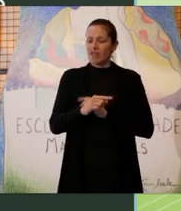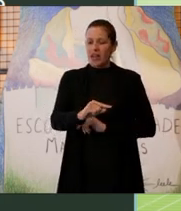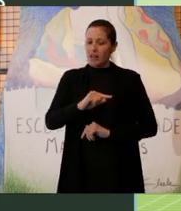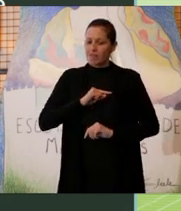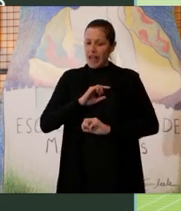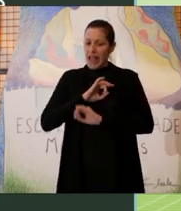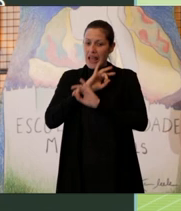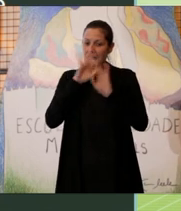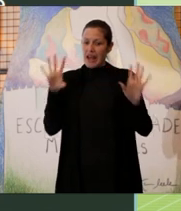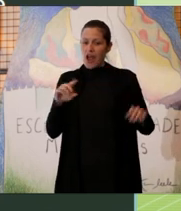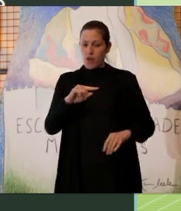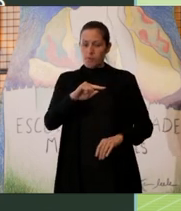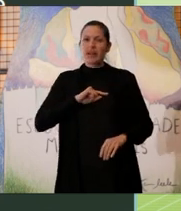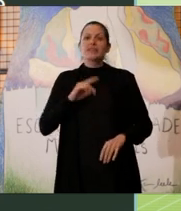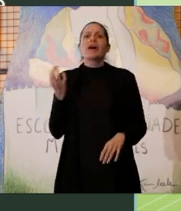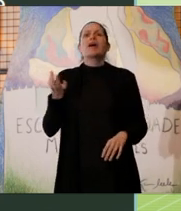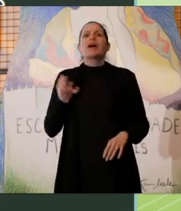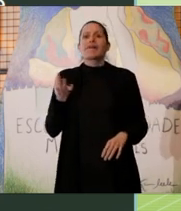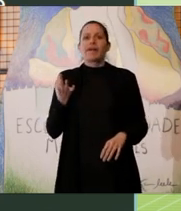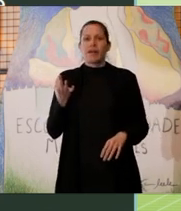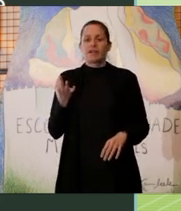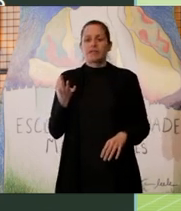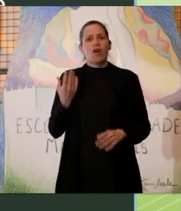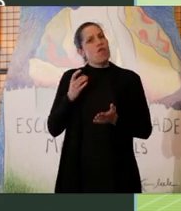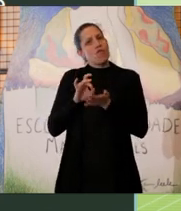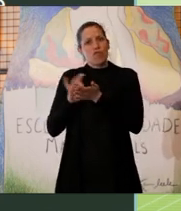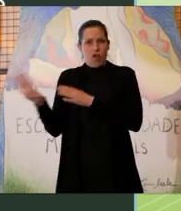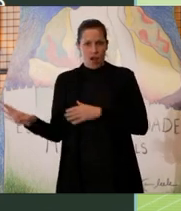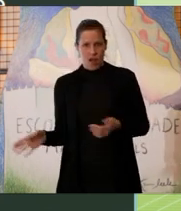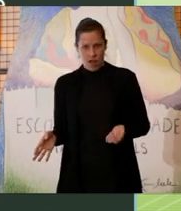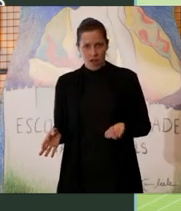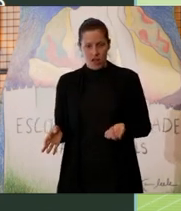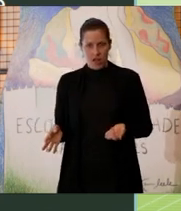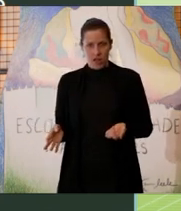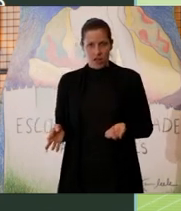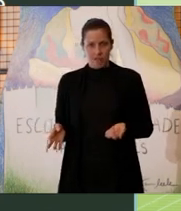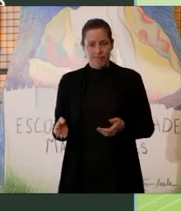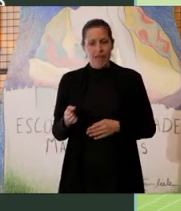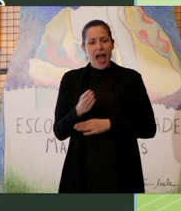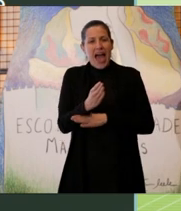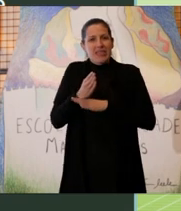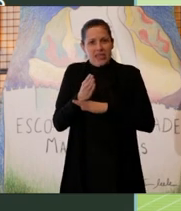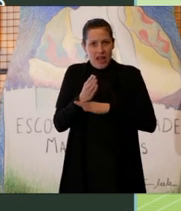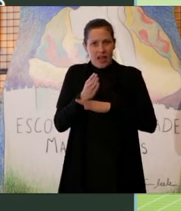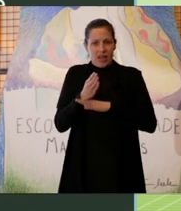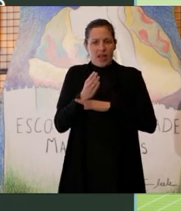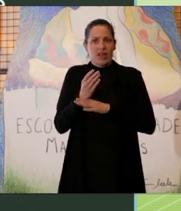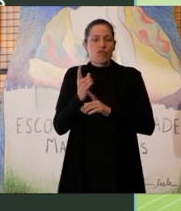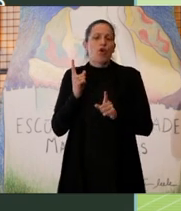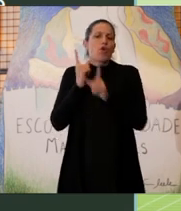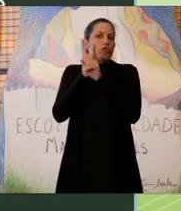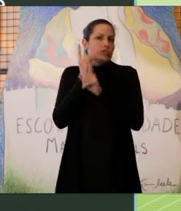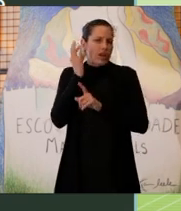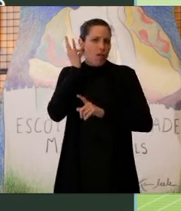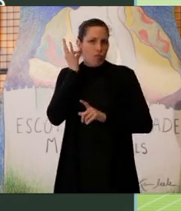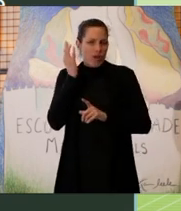que estéis aquí yo creo que los ataques a las mujeres en política son ataques contra los derechos